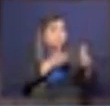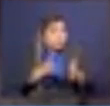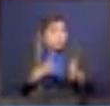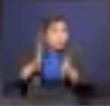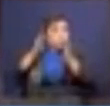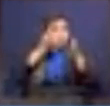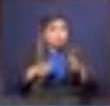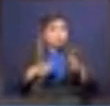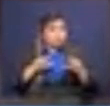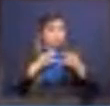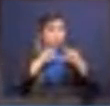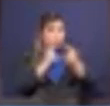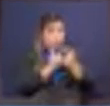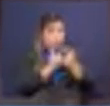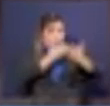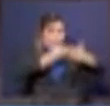bloques.